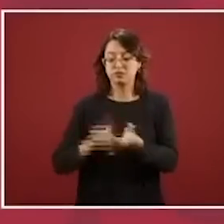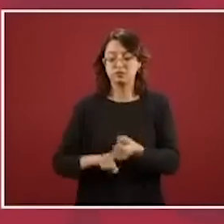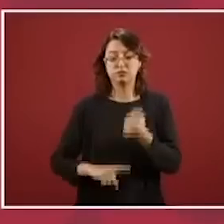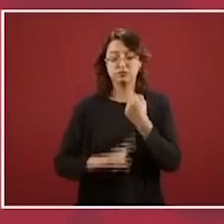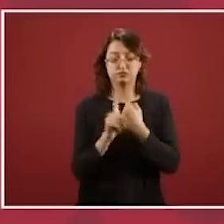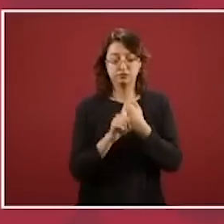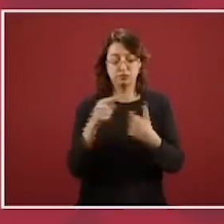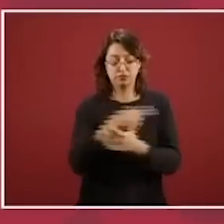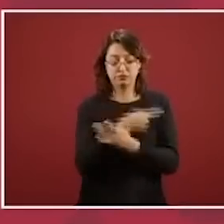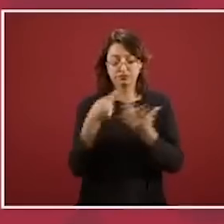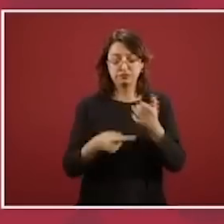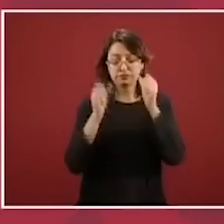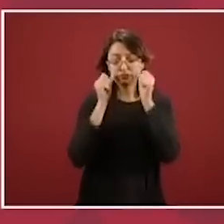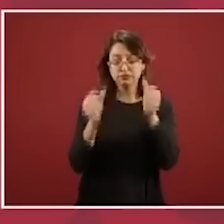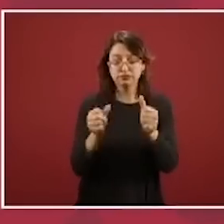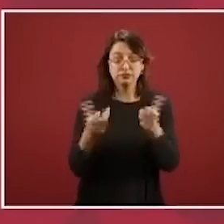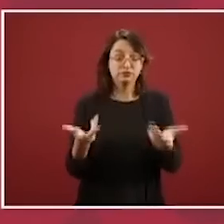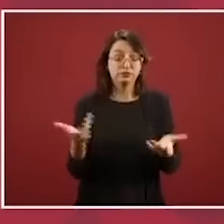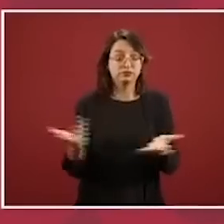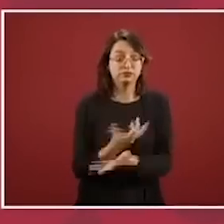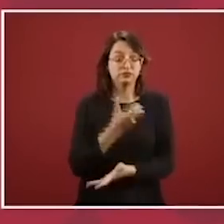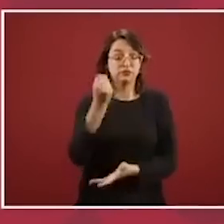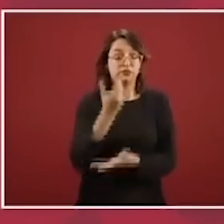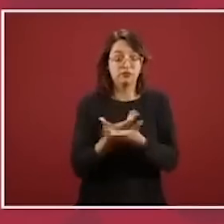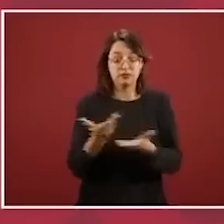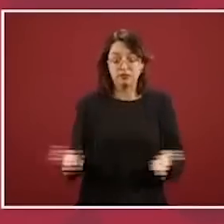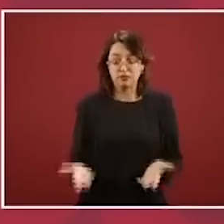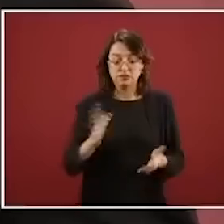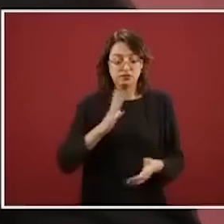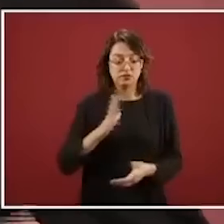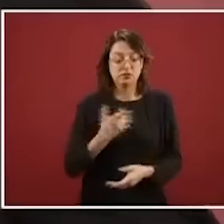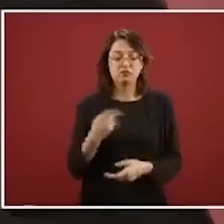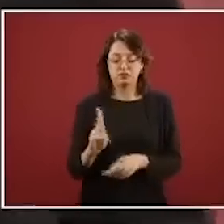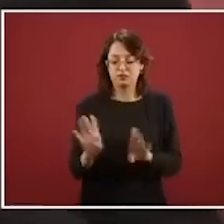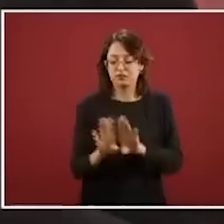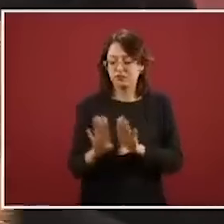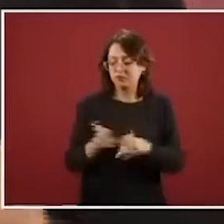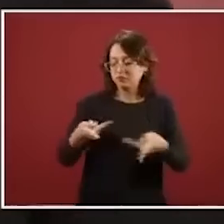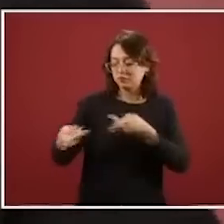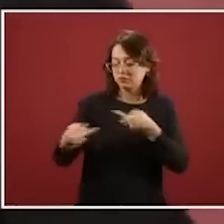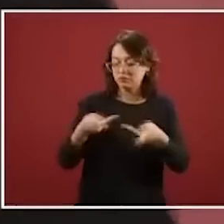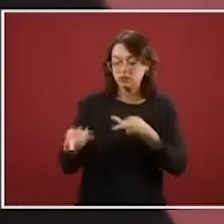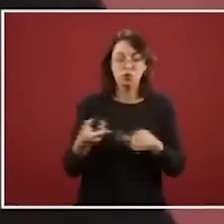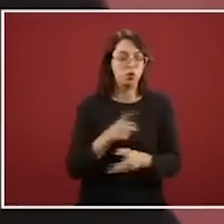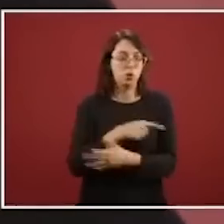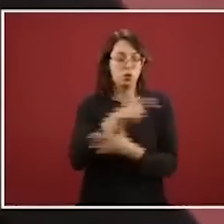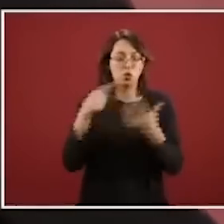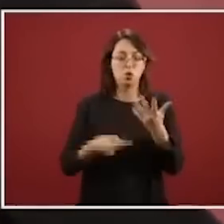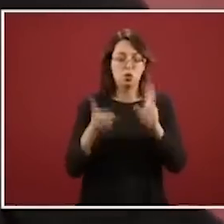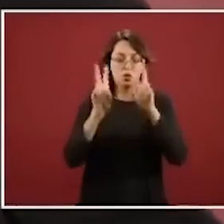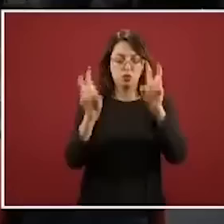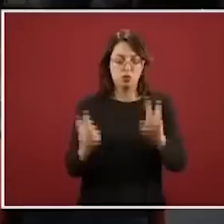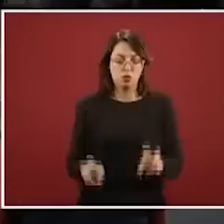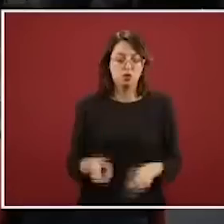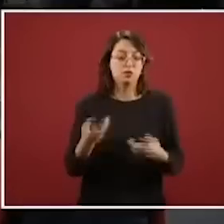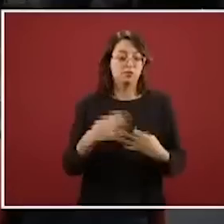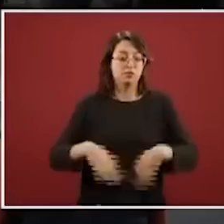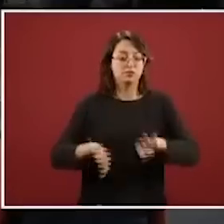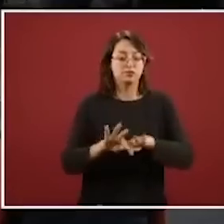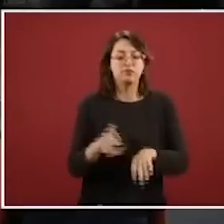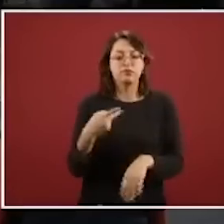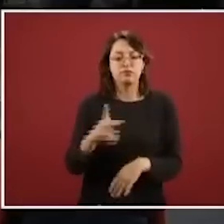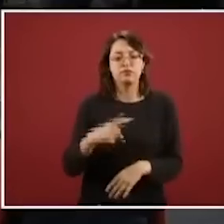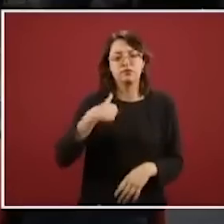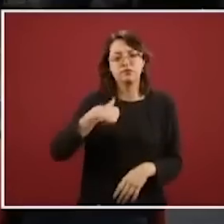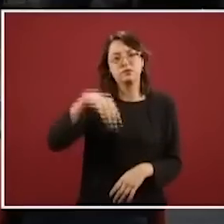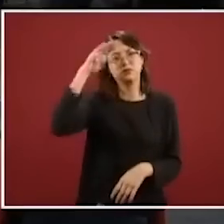esto, que se ganó. Antes no teníamos esos paneles, ahora los tenemos, en todos esos campos. Entonces, eso será lo